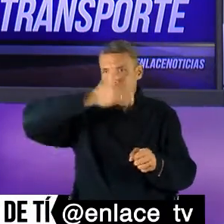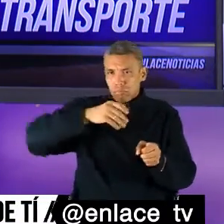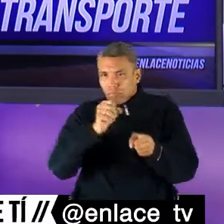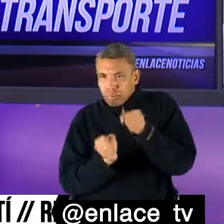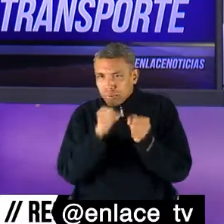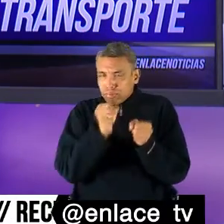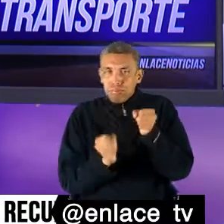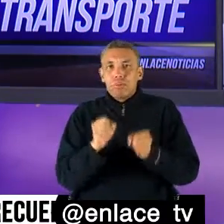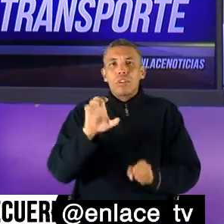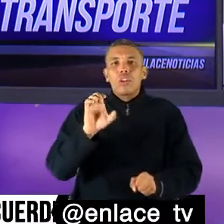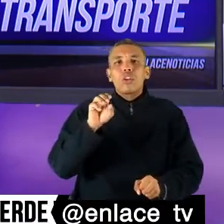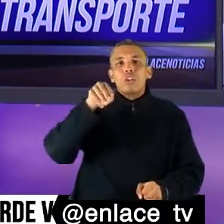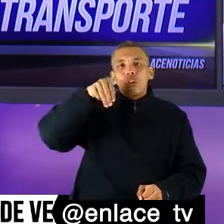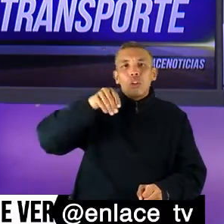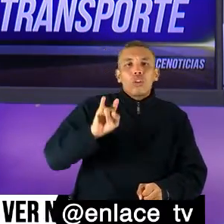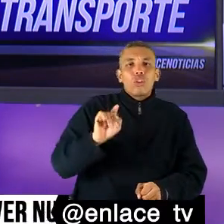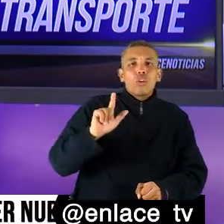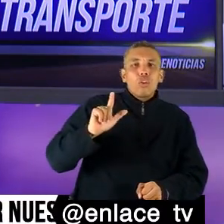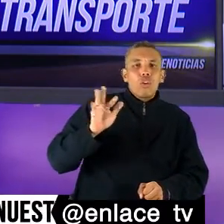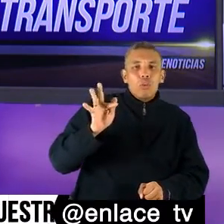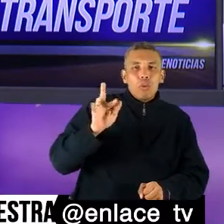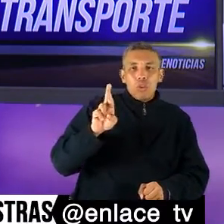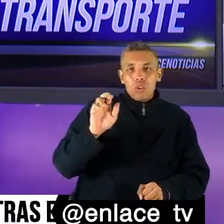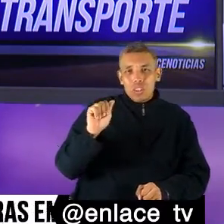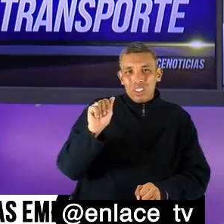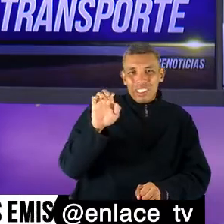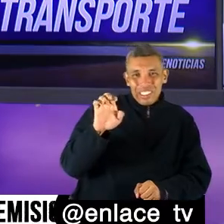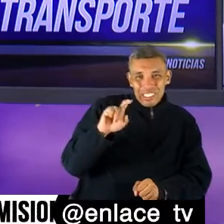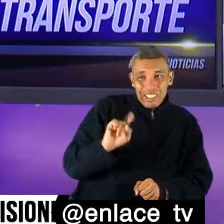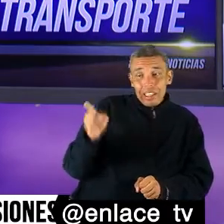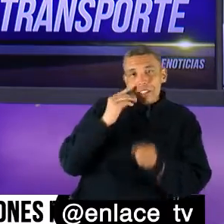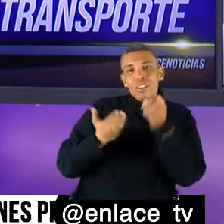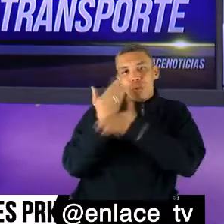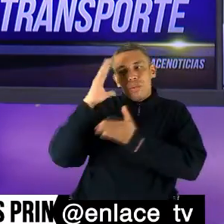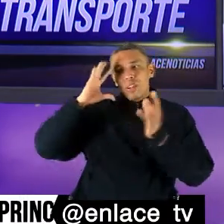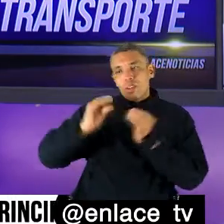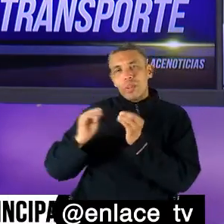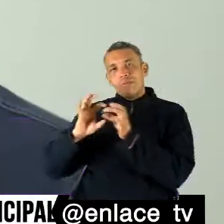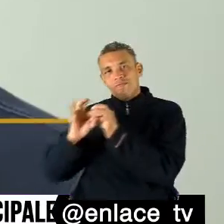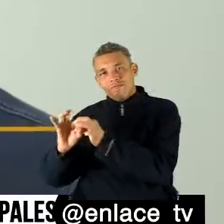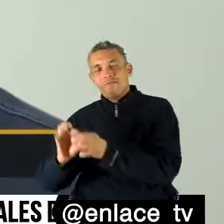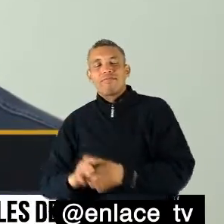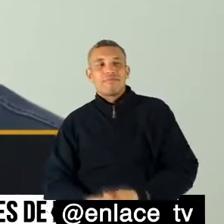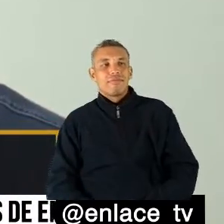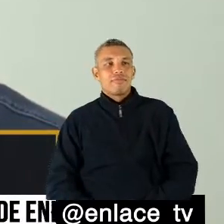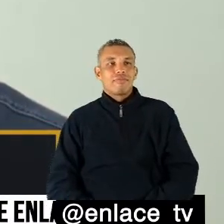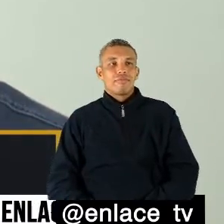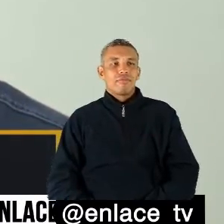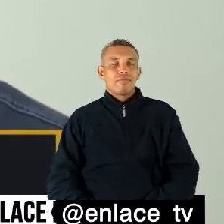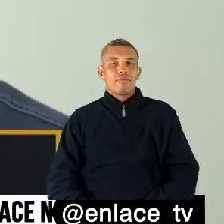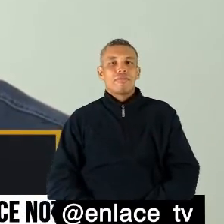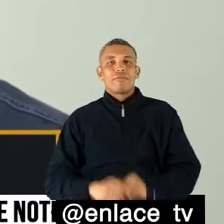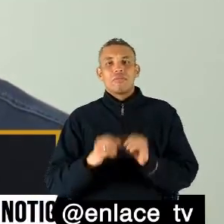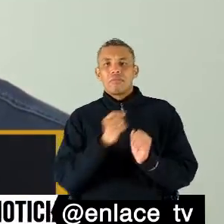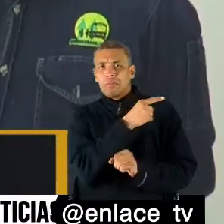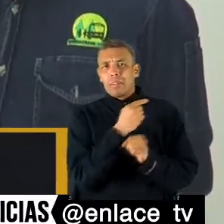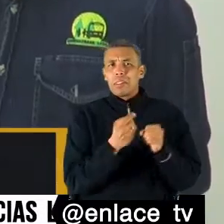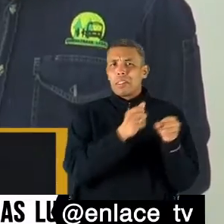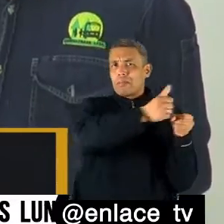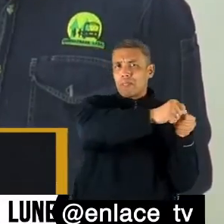ganaron el proceso de licitación pública convocado por la compañía petrolera. La unión temporal establecida entre las empresas